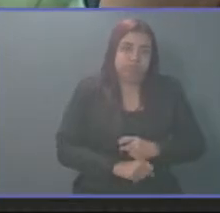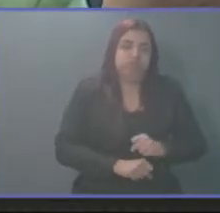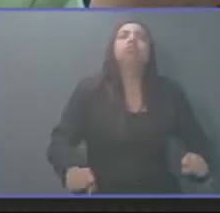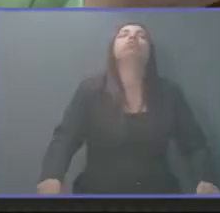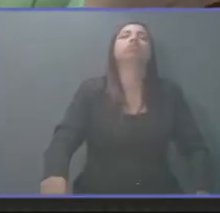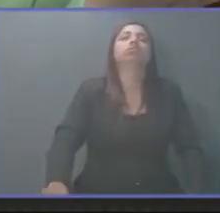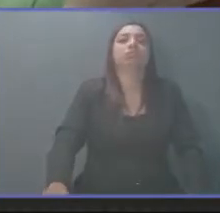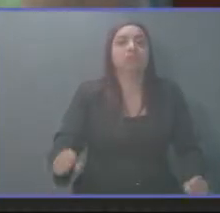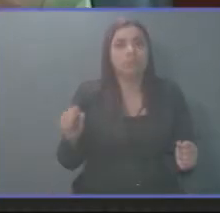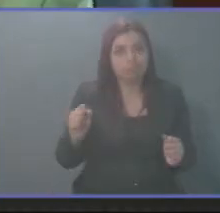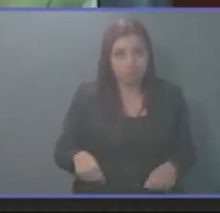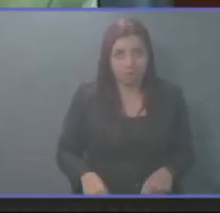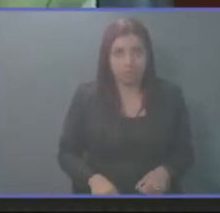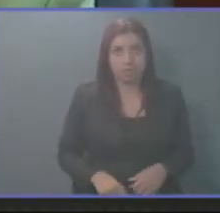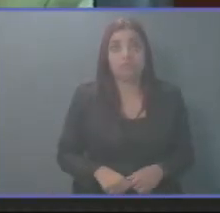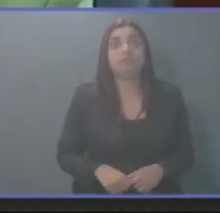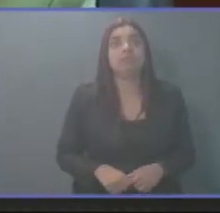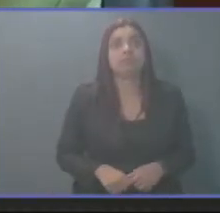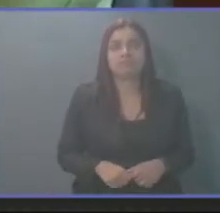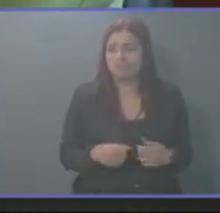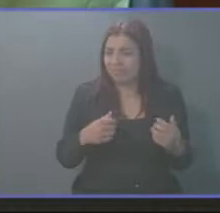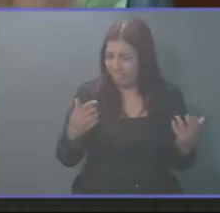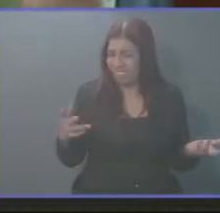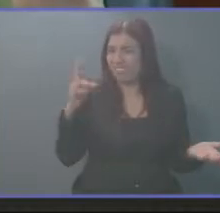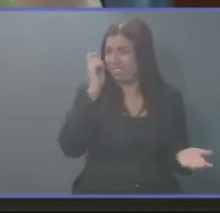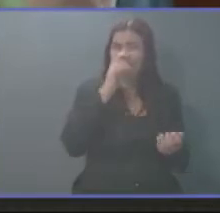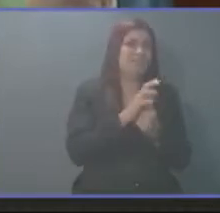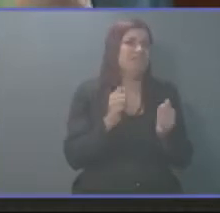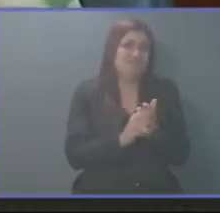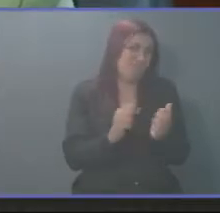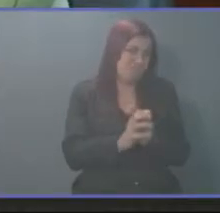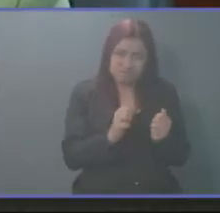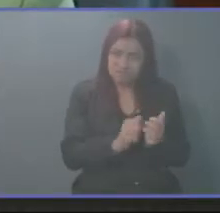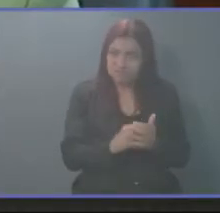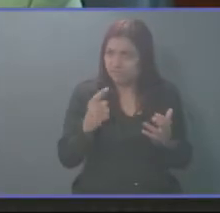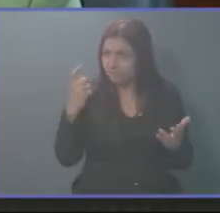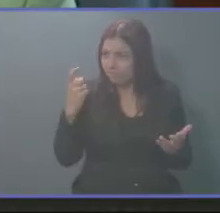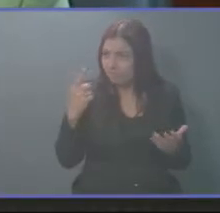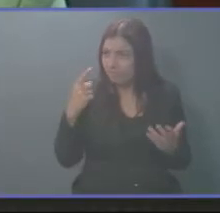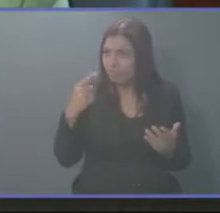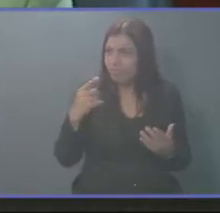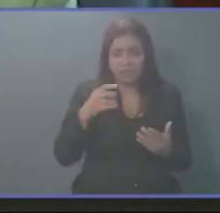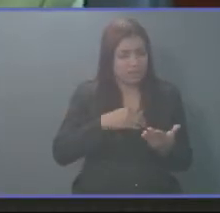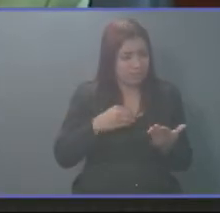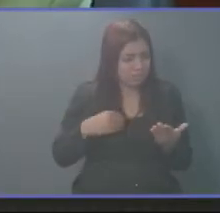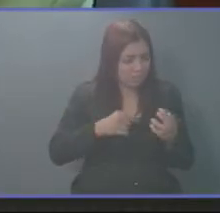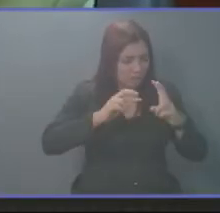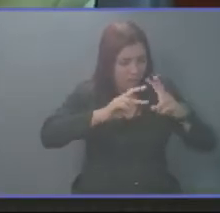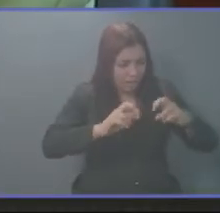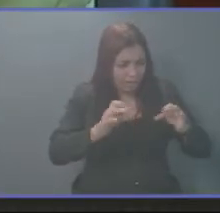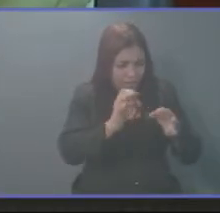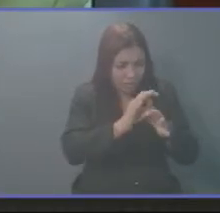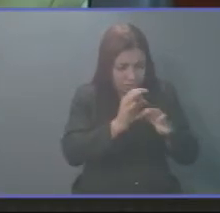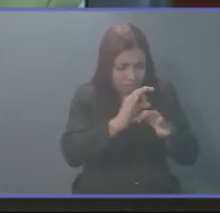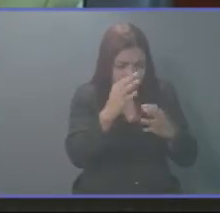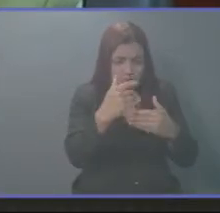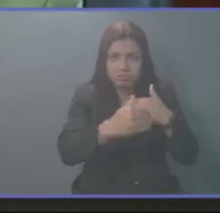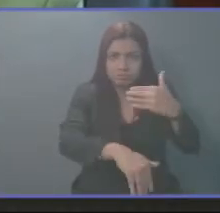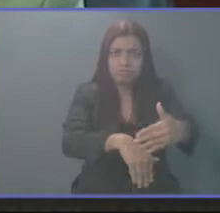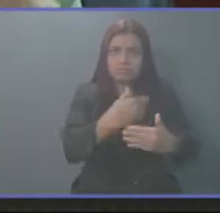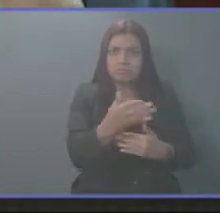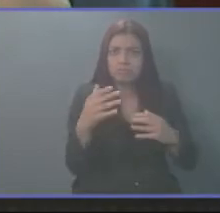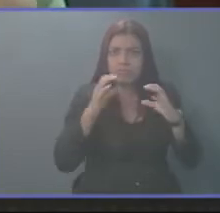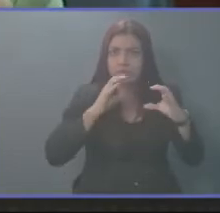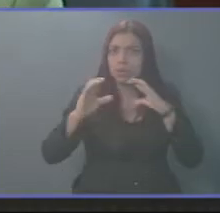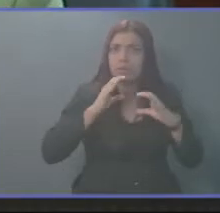tenemos hasta ese momento análisis publicados en los medios de comunicación,